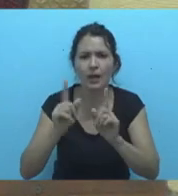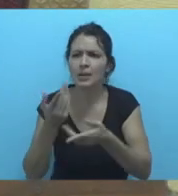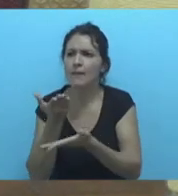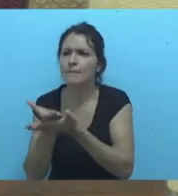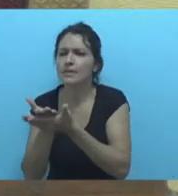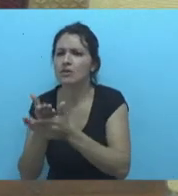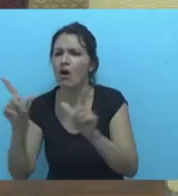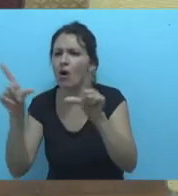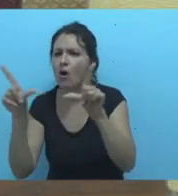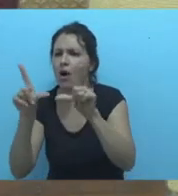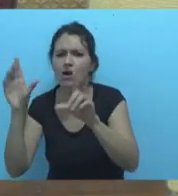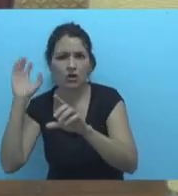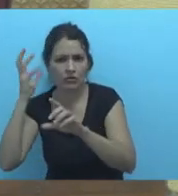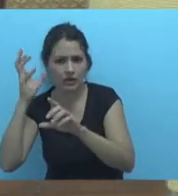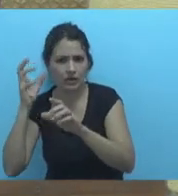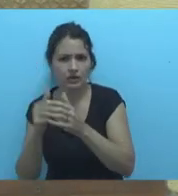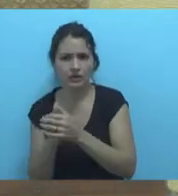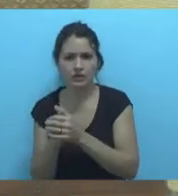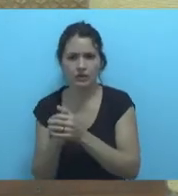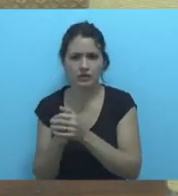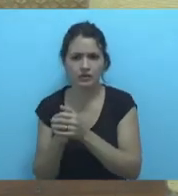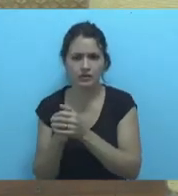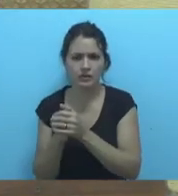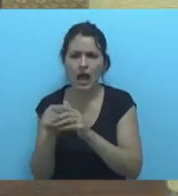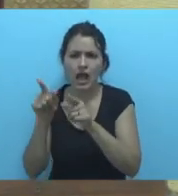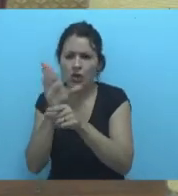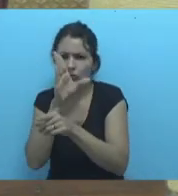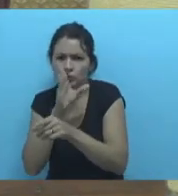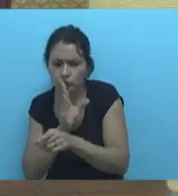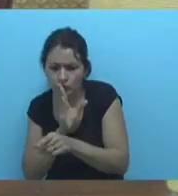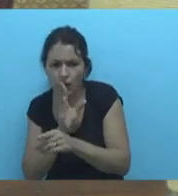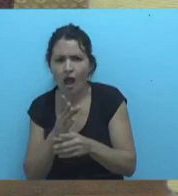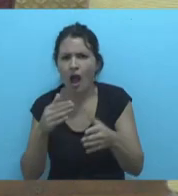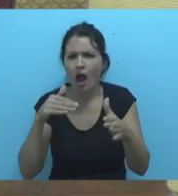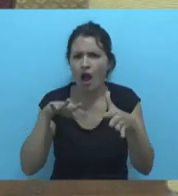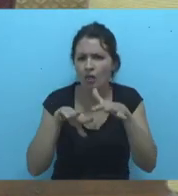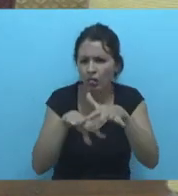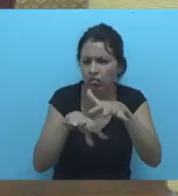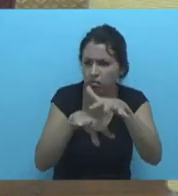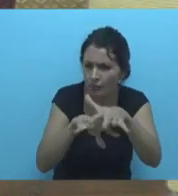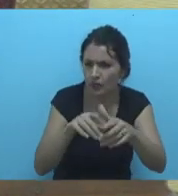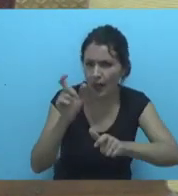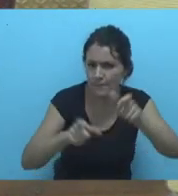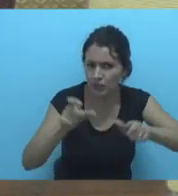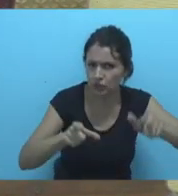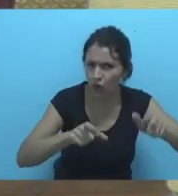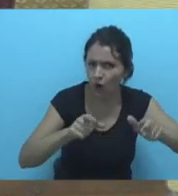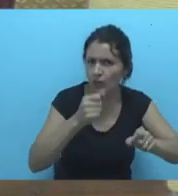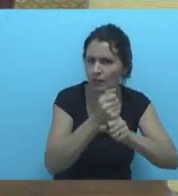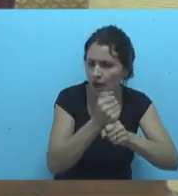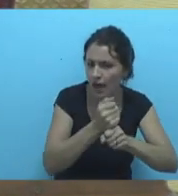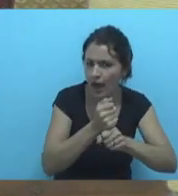a las pautas publicitarias, que silenciaran las protestas de los trabajadores. Y allí